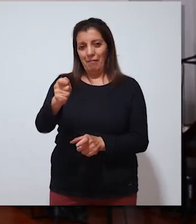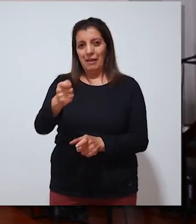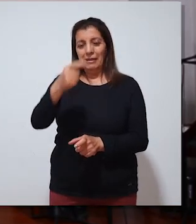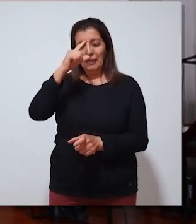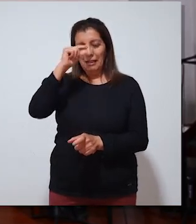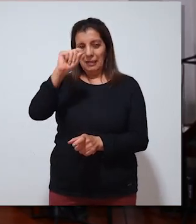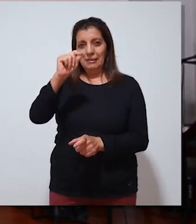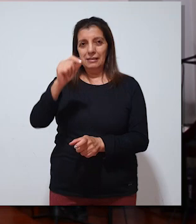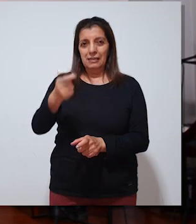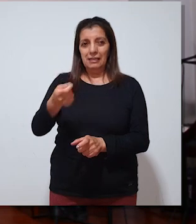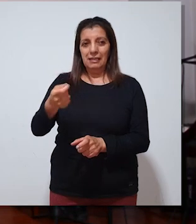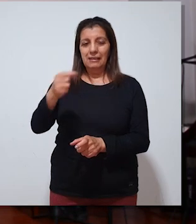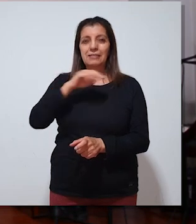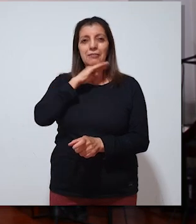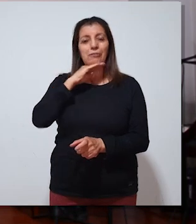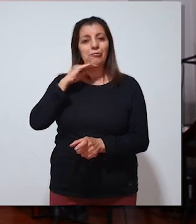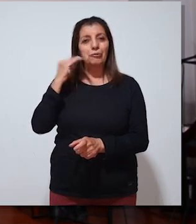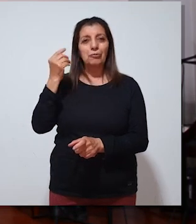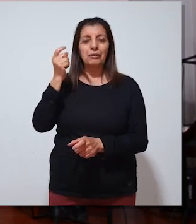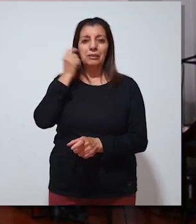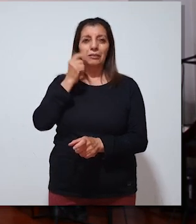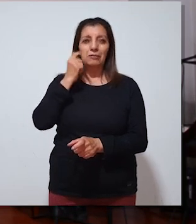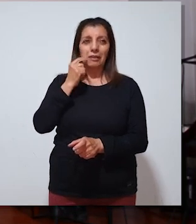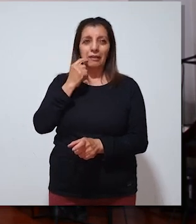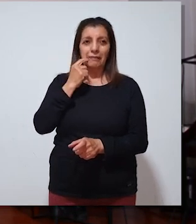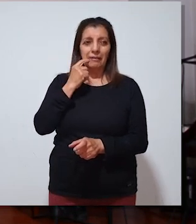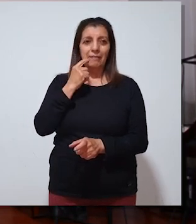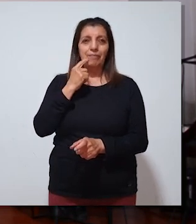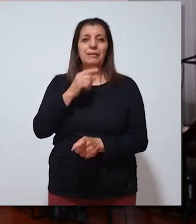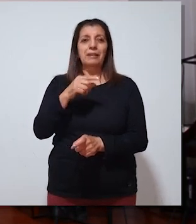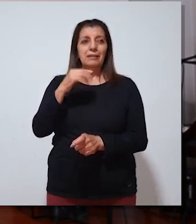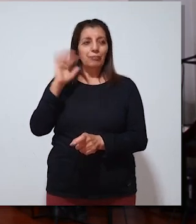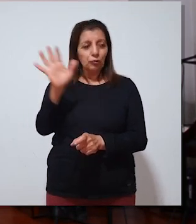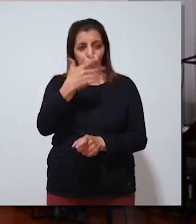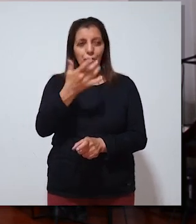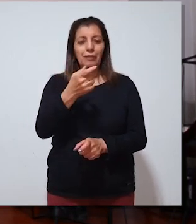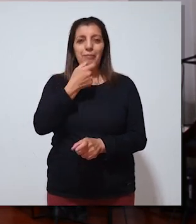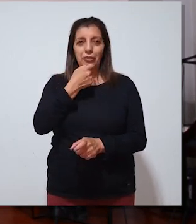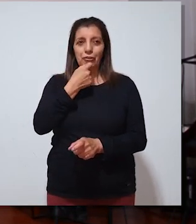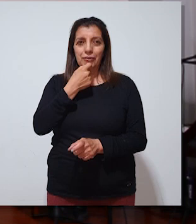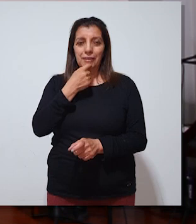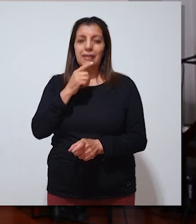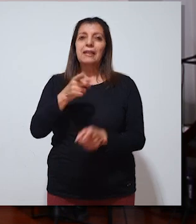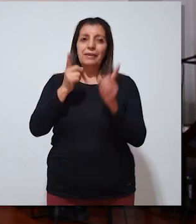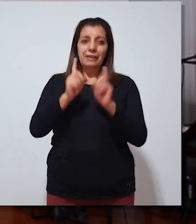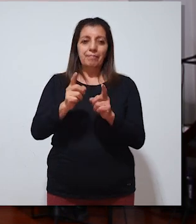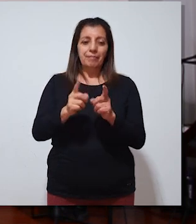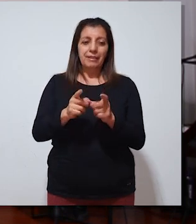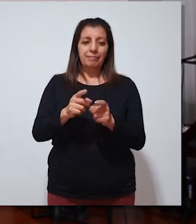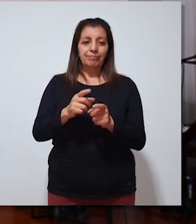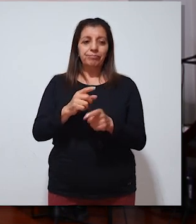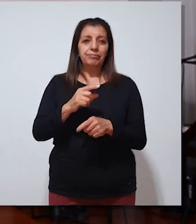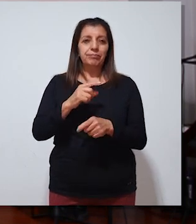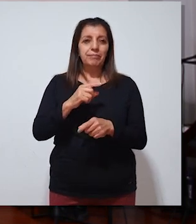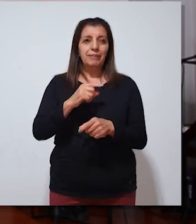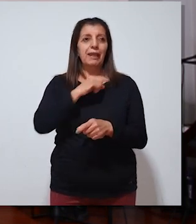los padres dominicos que nos han acompañado en la preparación de esta celebración y nos acogen